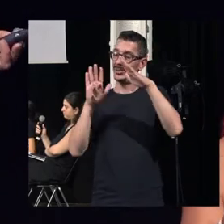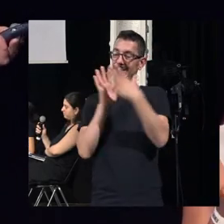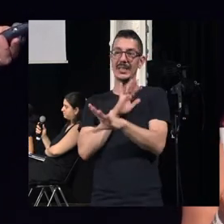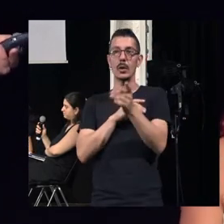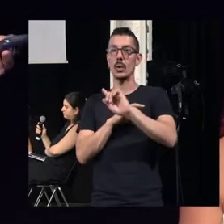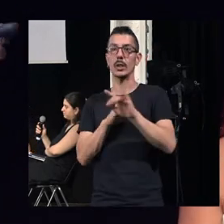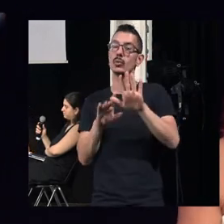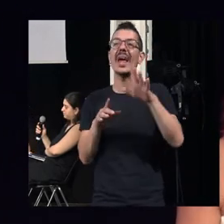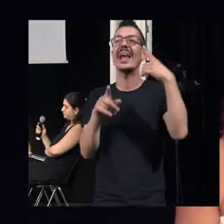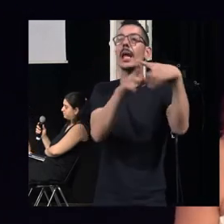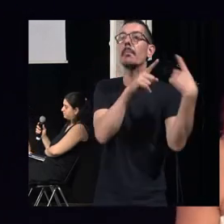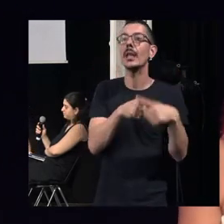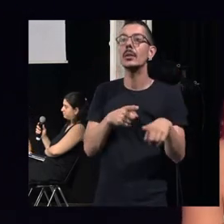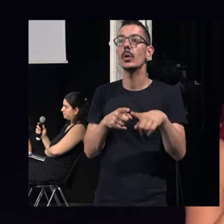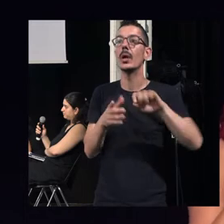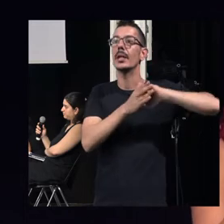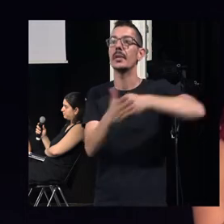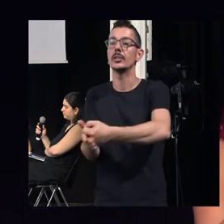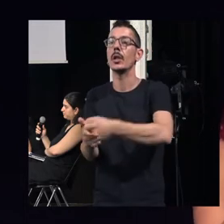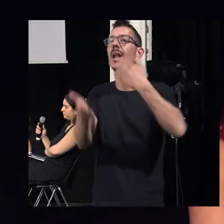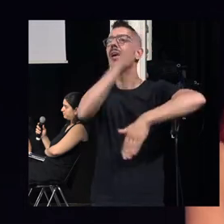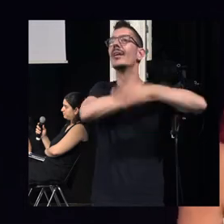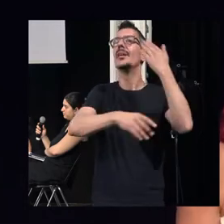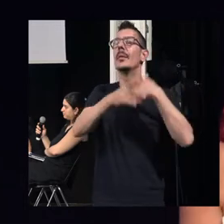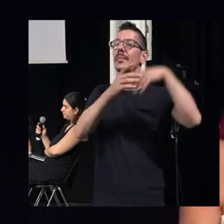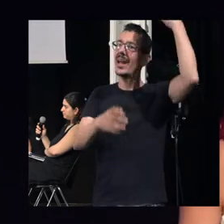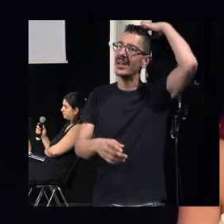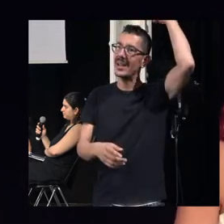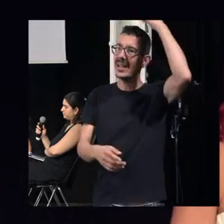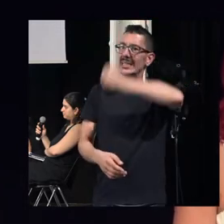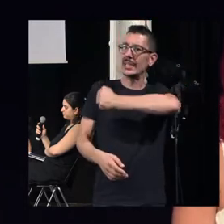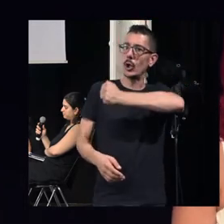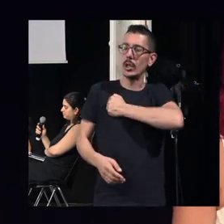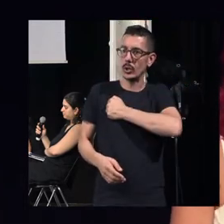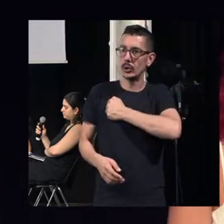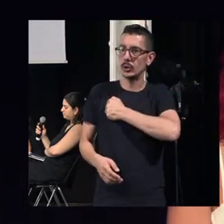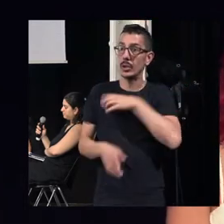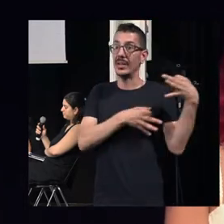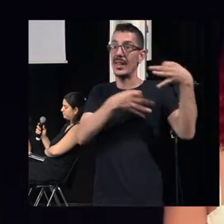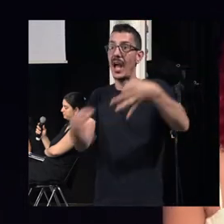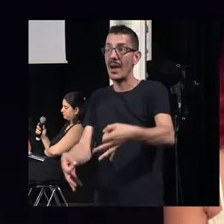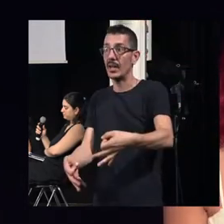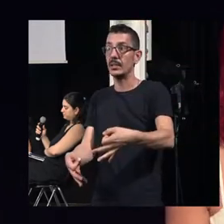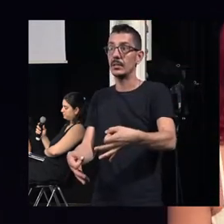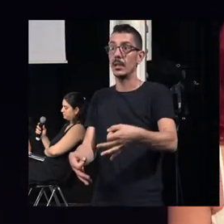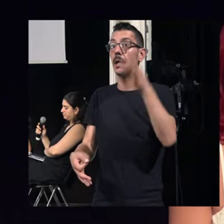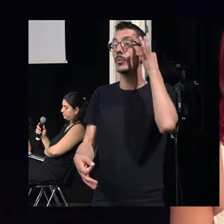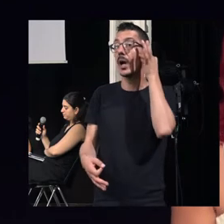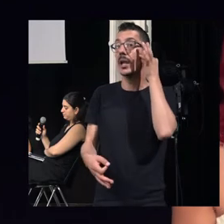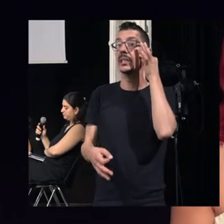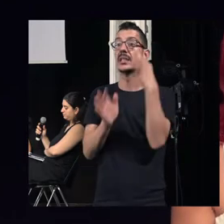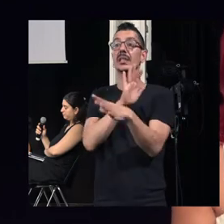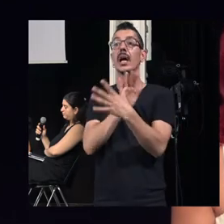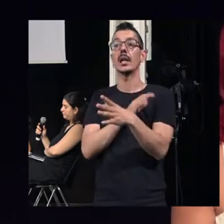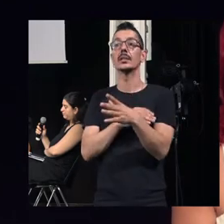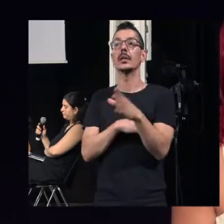elemento represor que pusieron en la época de los reyes católicos ante las mujeres gitanas que llegaban en ese momento a España. Se ve que tenían cierto éxito, y